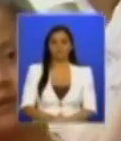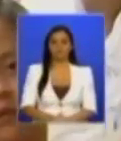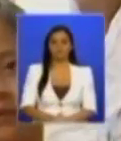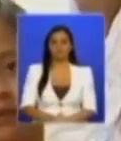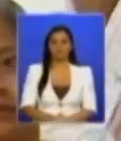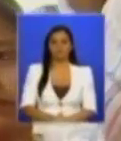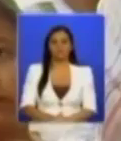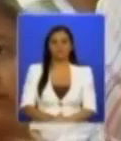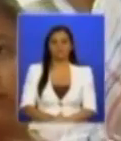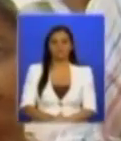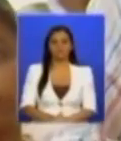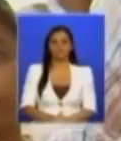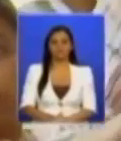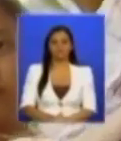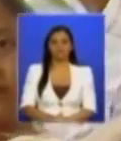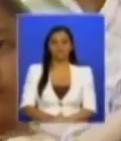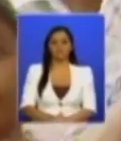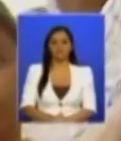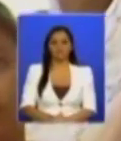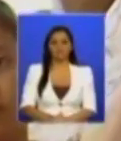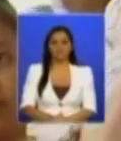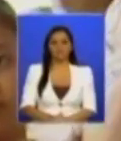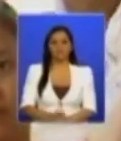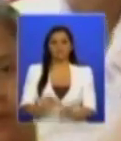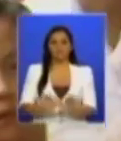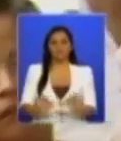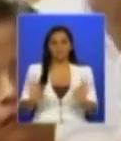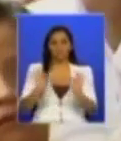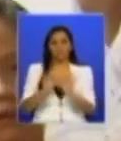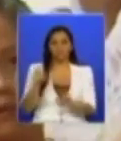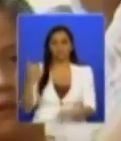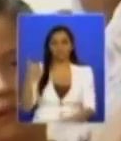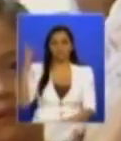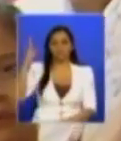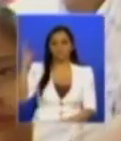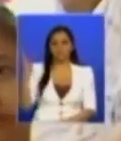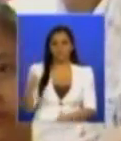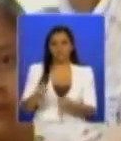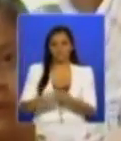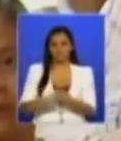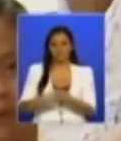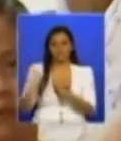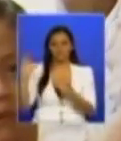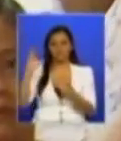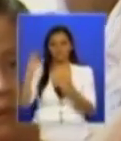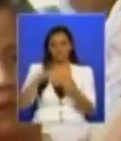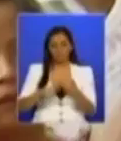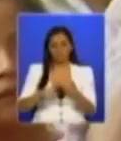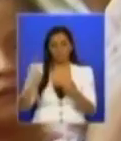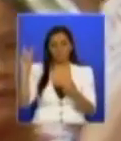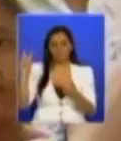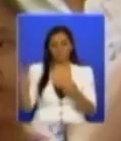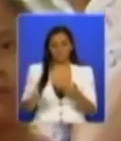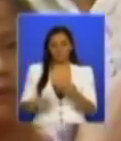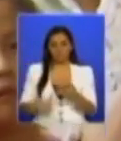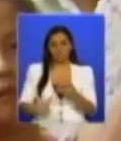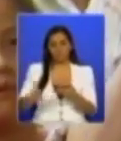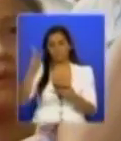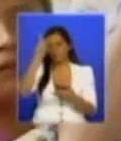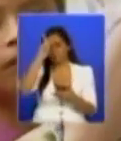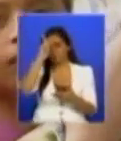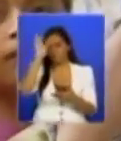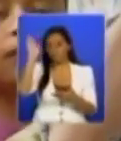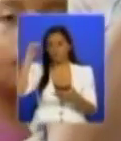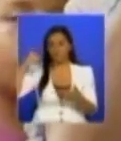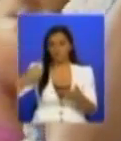tenemos obras de Brasil, tenemos obras de Brasil, de Colombia, de Venezuela, de Perú, de Argentina,